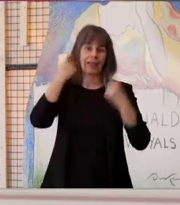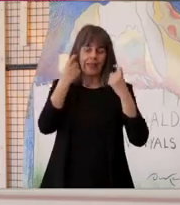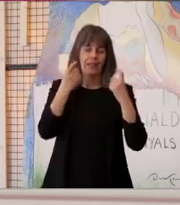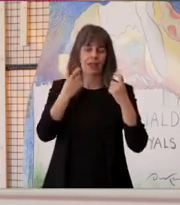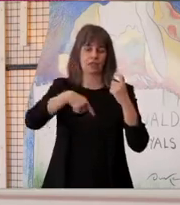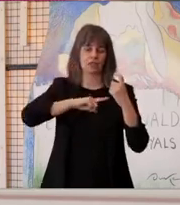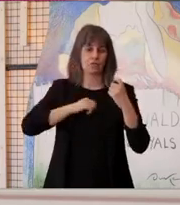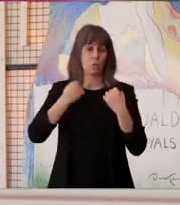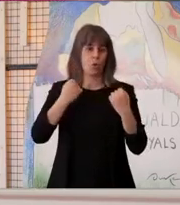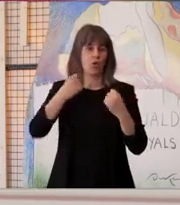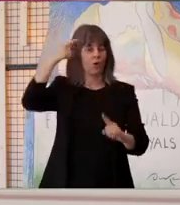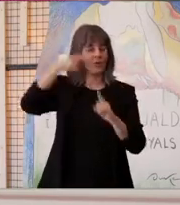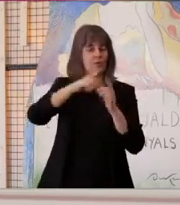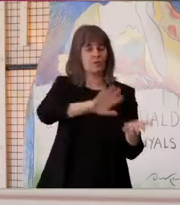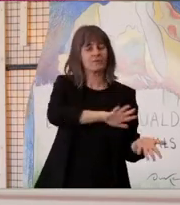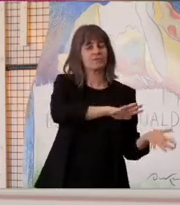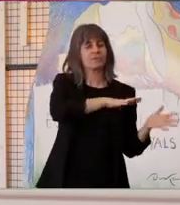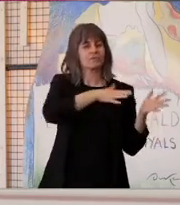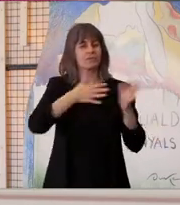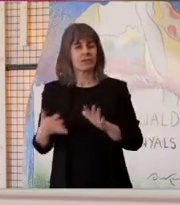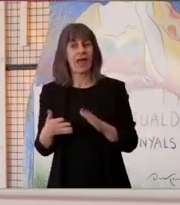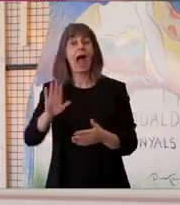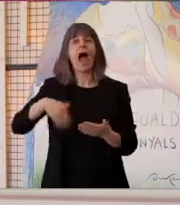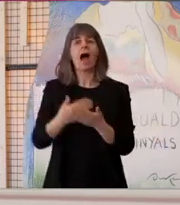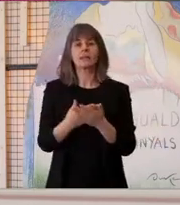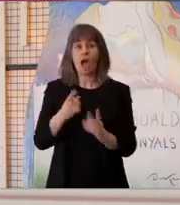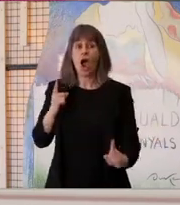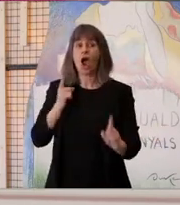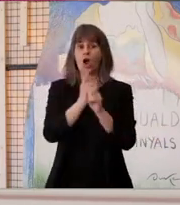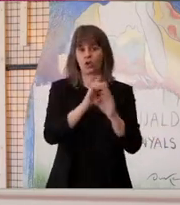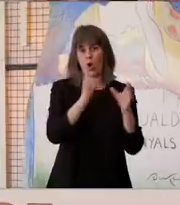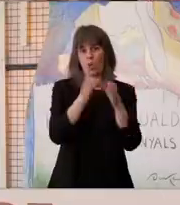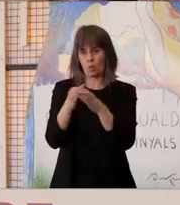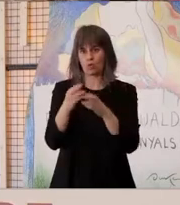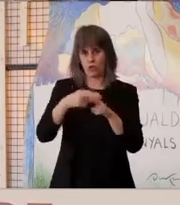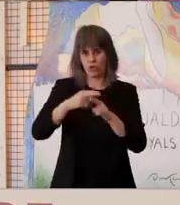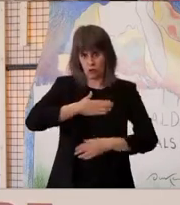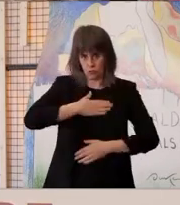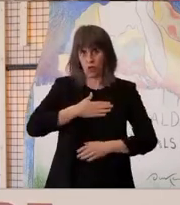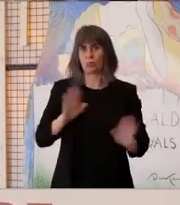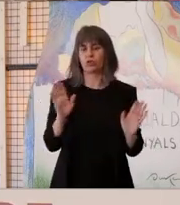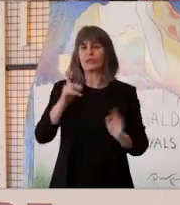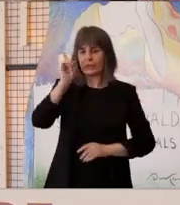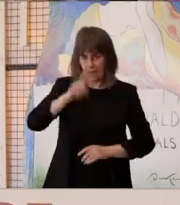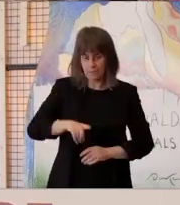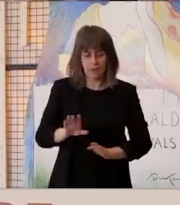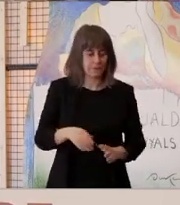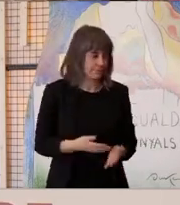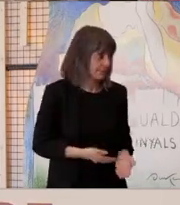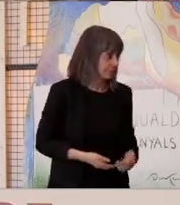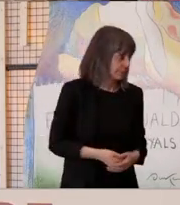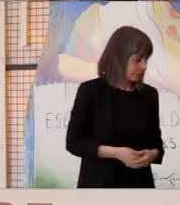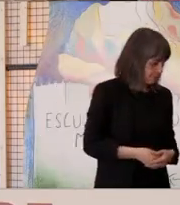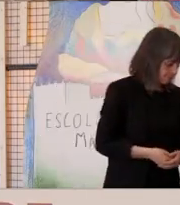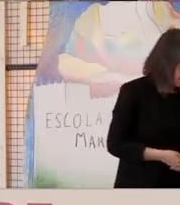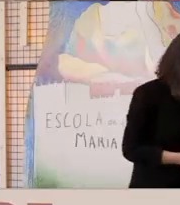transformar incluso también contra nuestros propios partidos también Sí a mí me